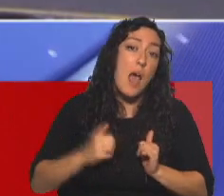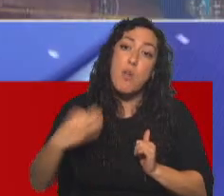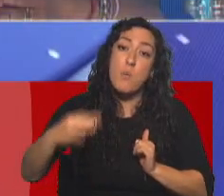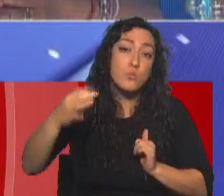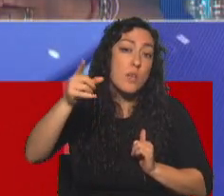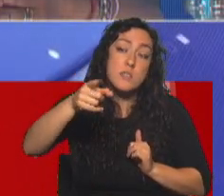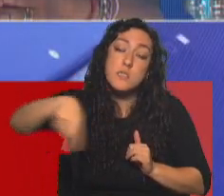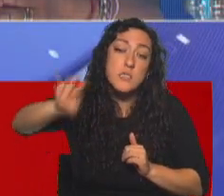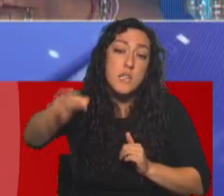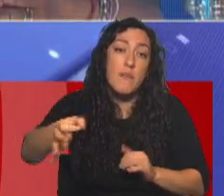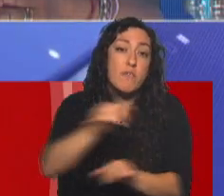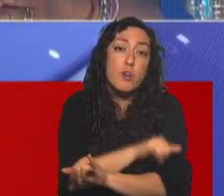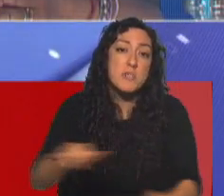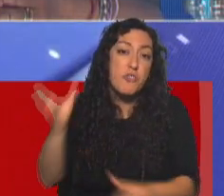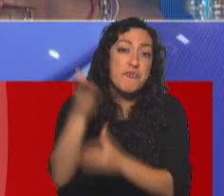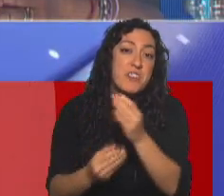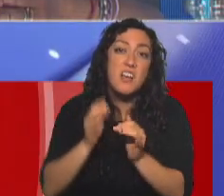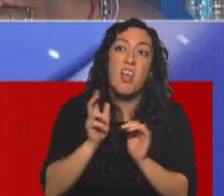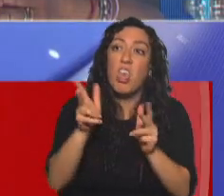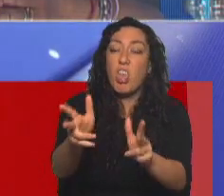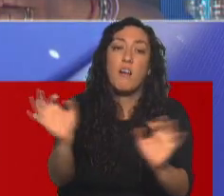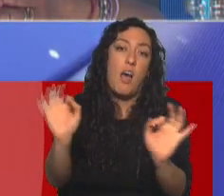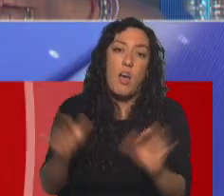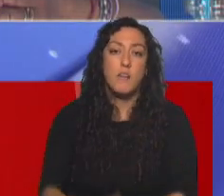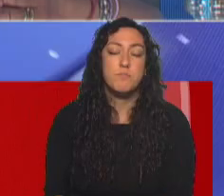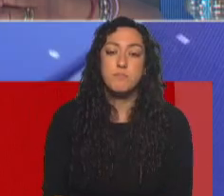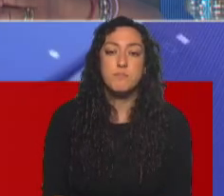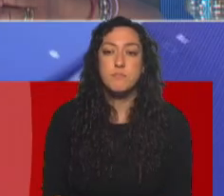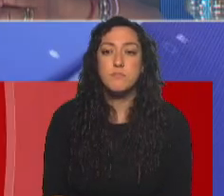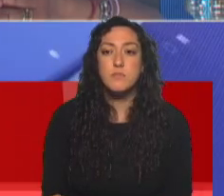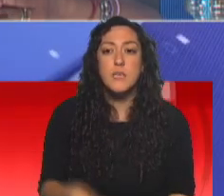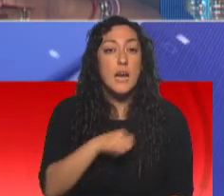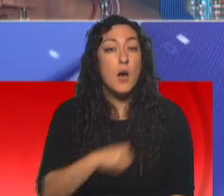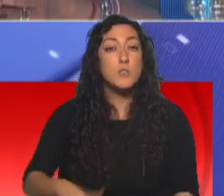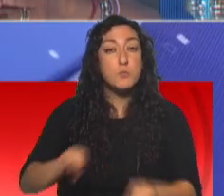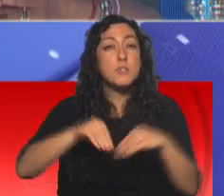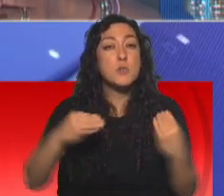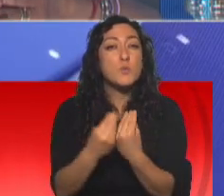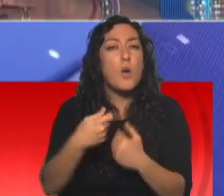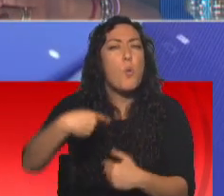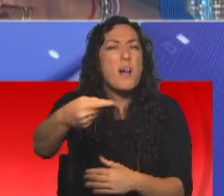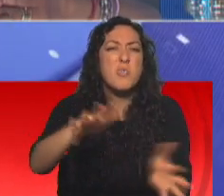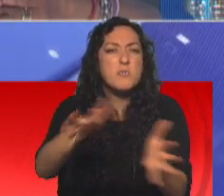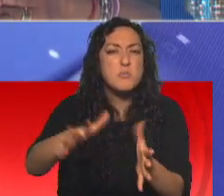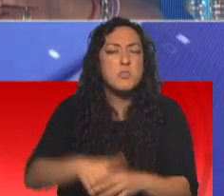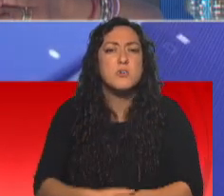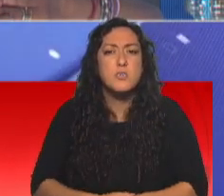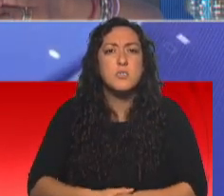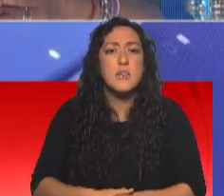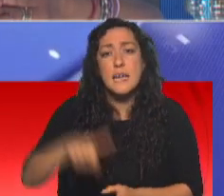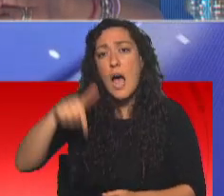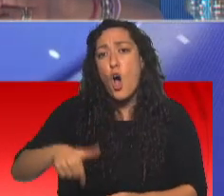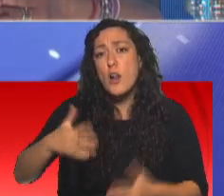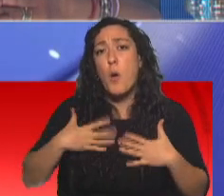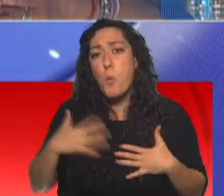no damos ningún dato por adelantado. ¿Y cuándo estaría el resultado de la autopsia? Y bueno, está entrando el